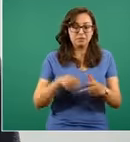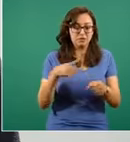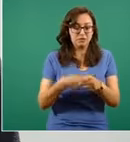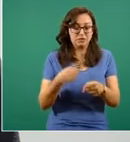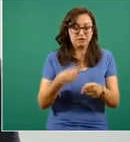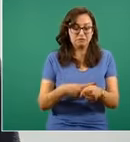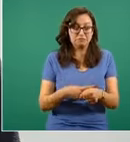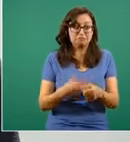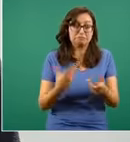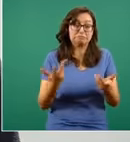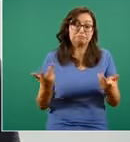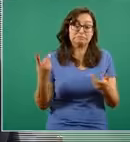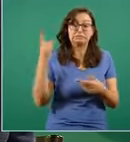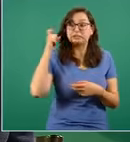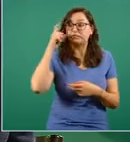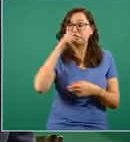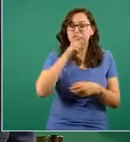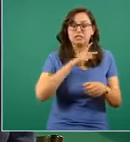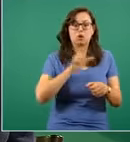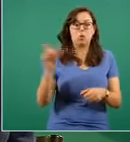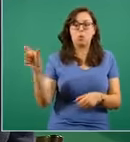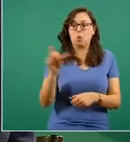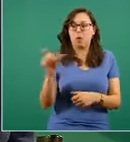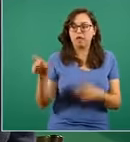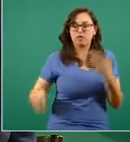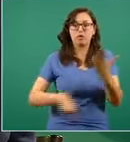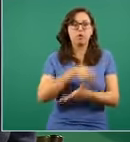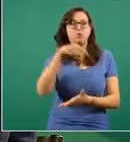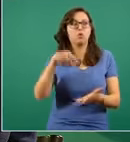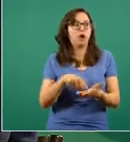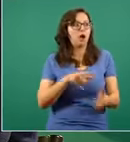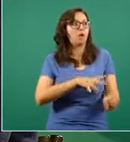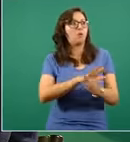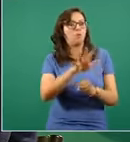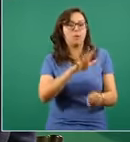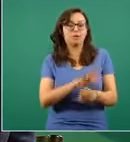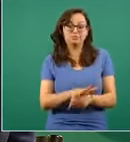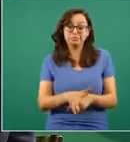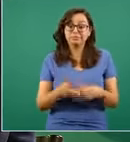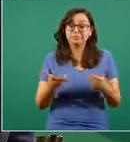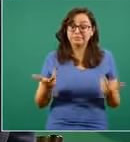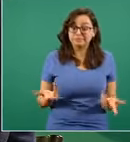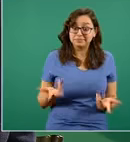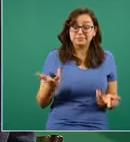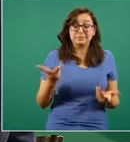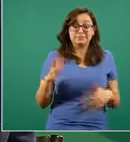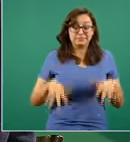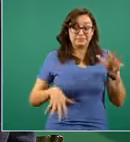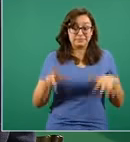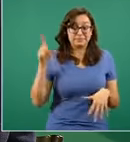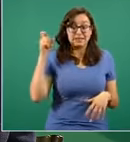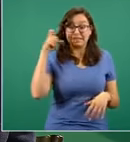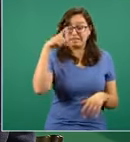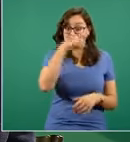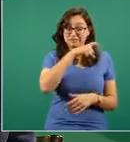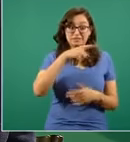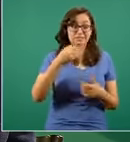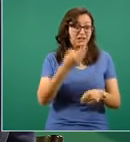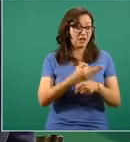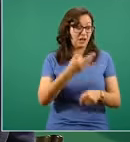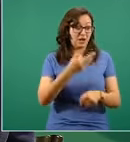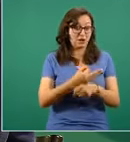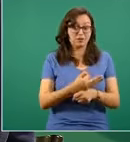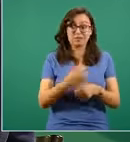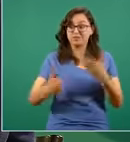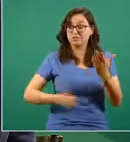es difícil en muchas ocasiones identificar, sobre todo cuando obviamente estamos en un ambiente o estamos en una localidad